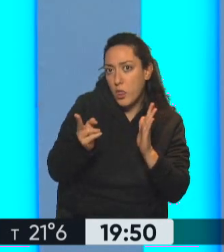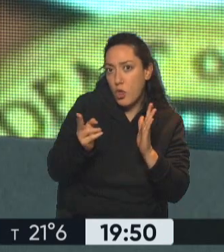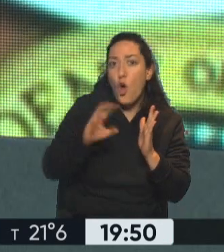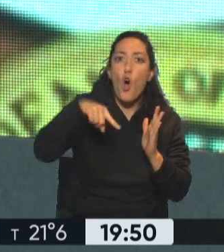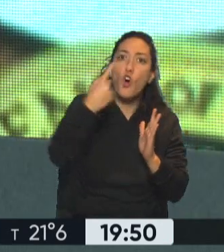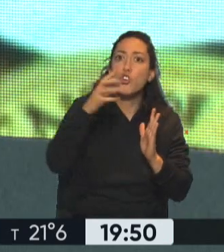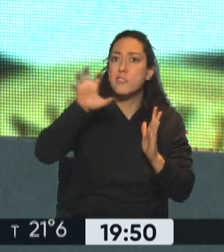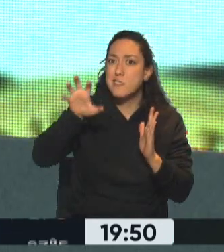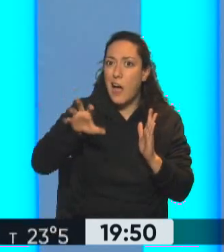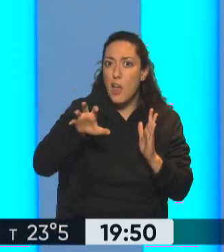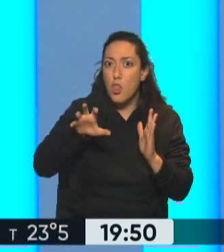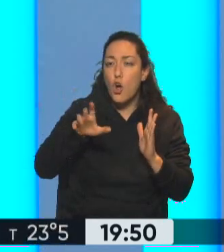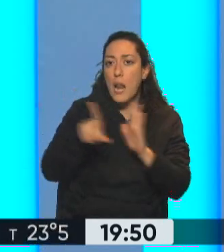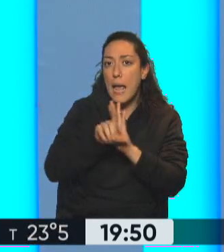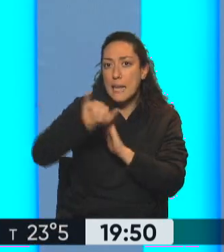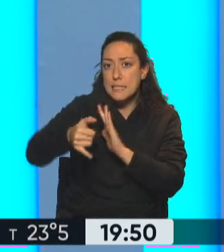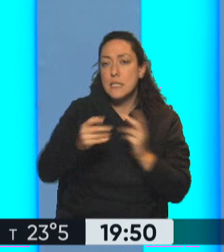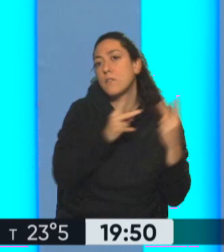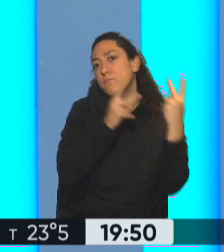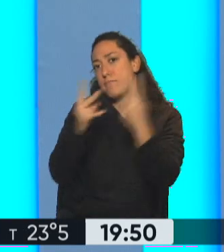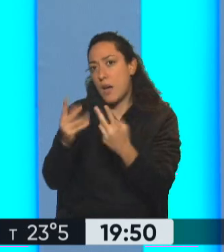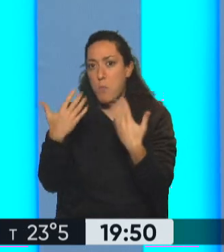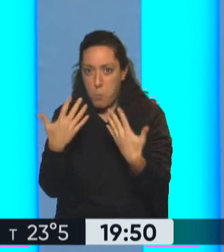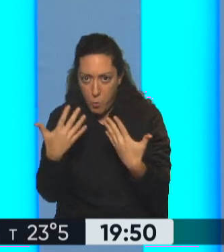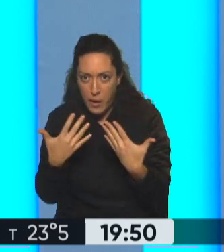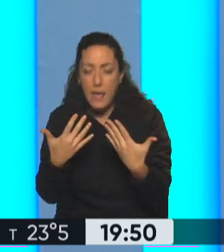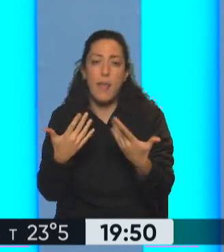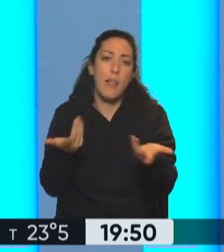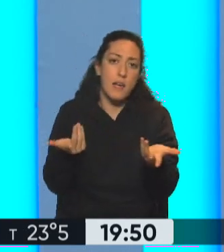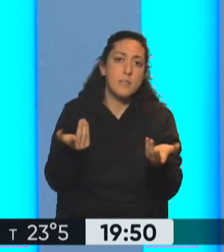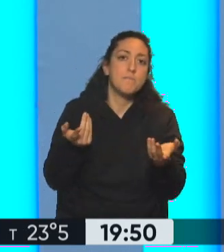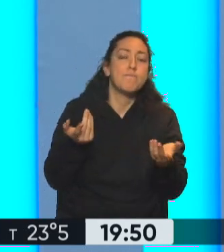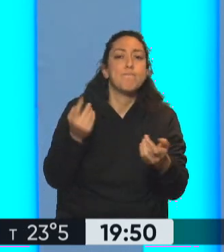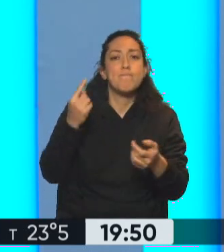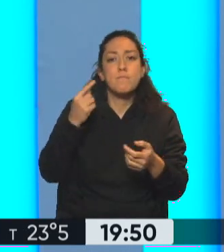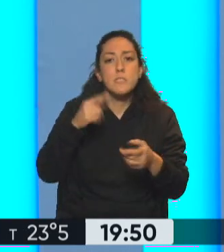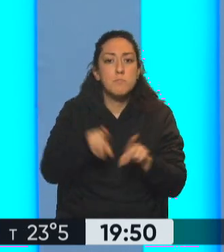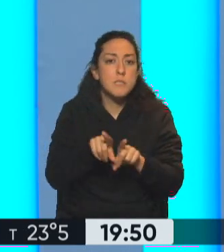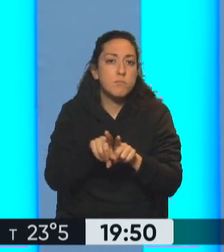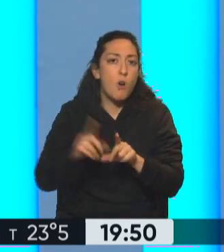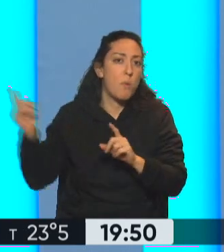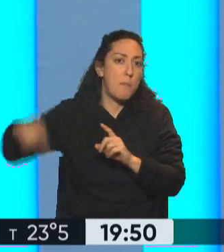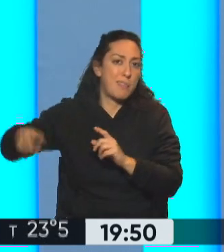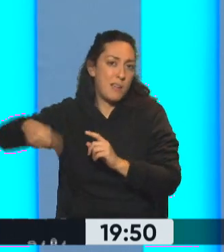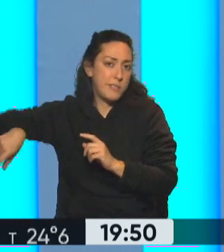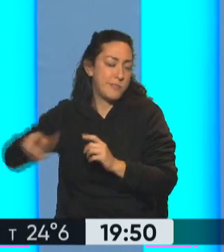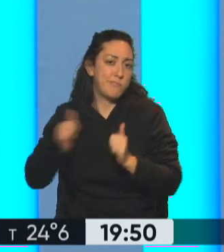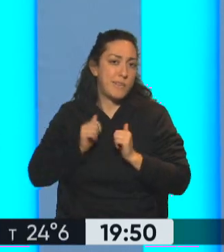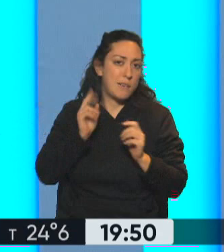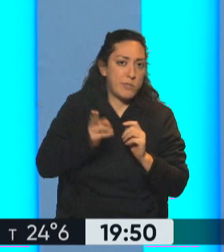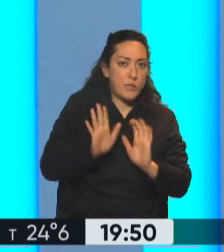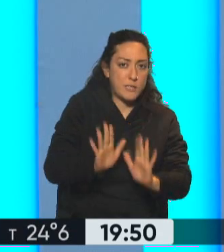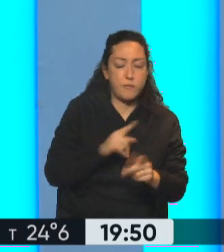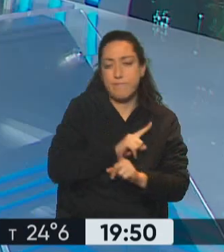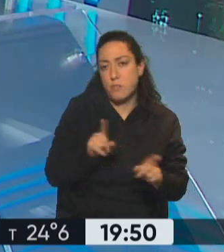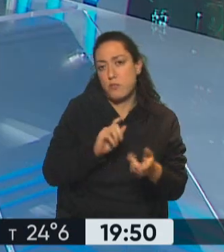otro estado que no lo haya prohibido, entre algunas de las cuestiones que se espera que se lleve adelante con esta orden. Esto también se metió de lleno en